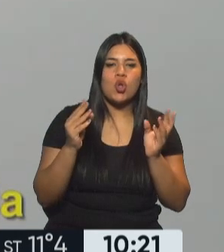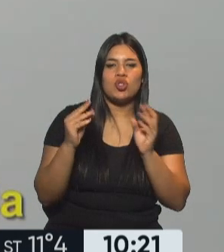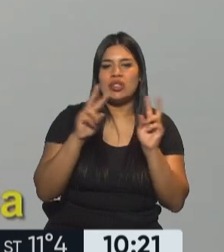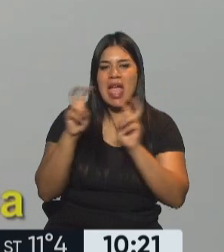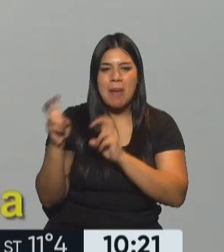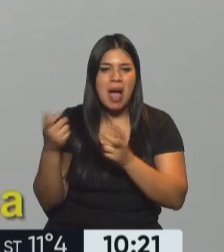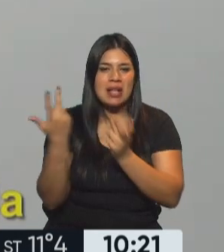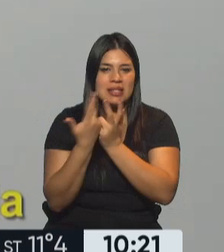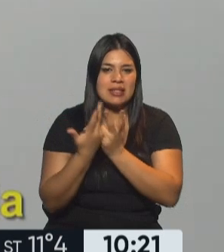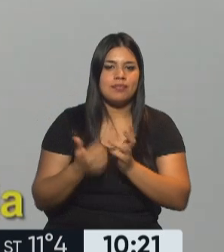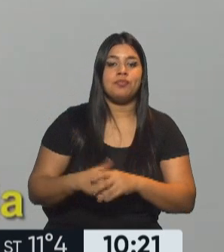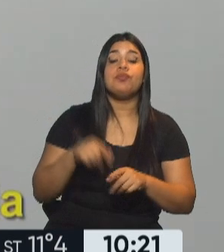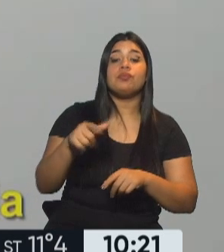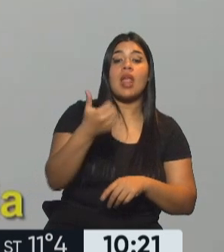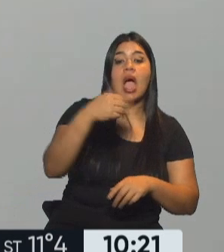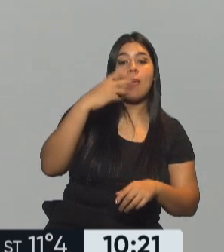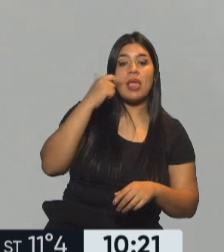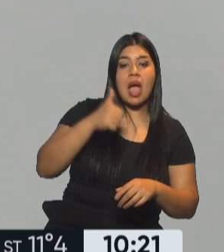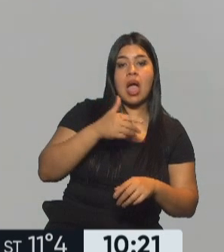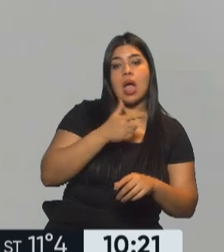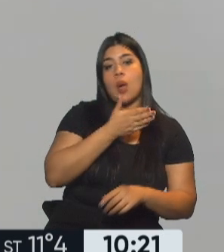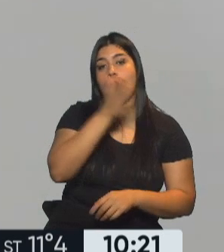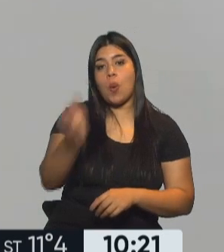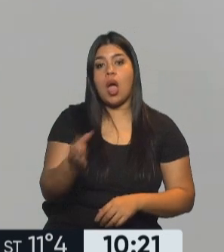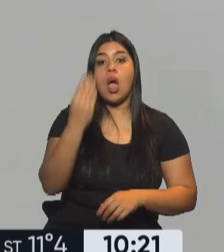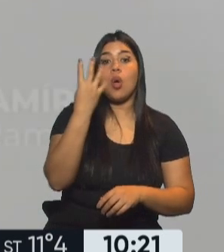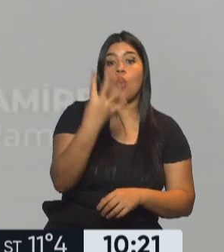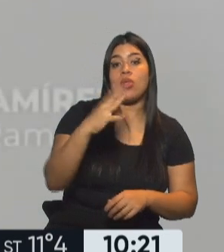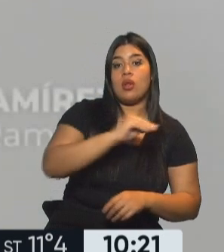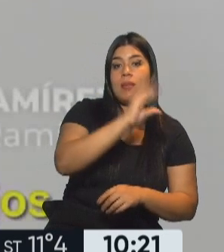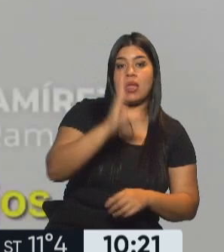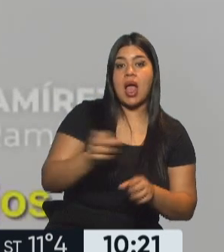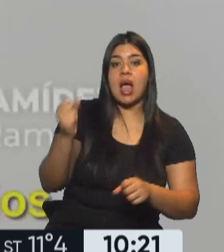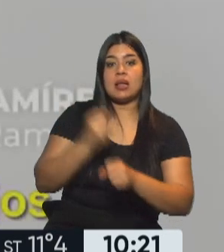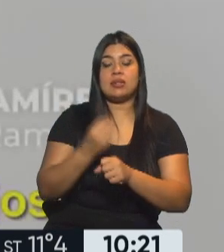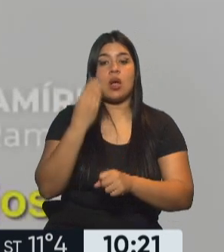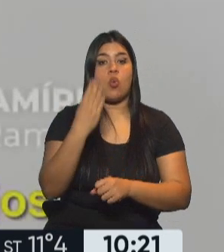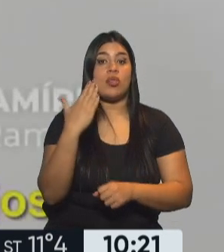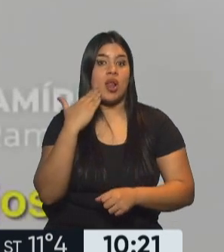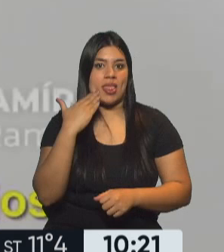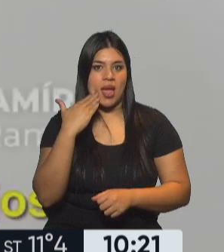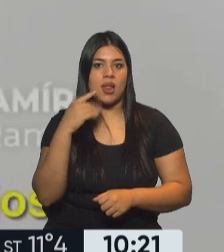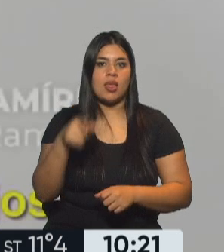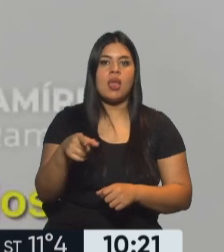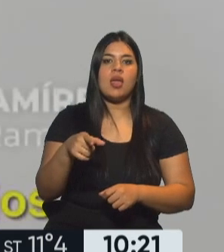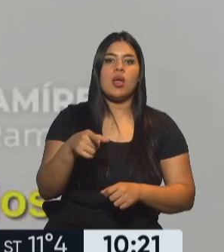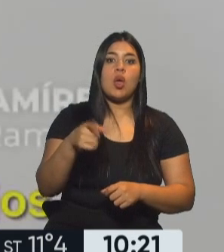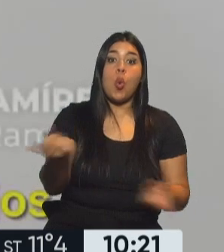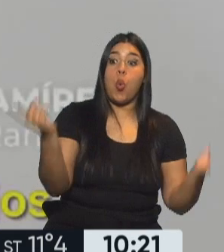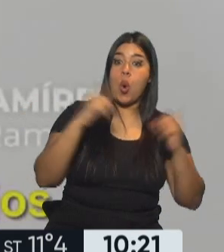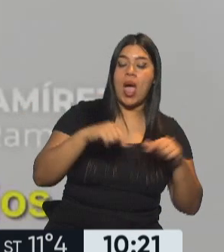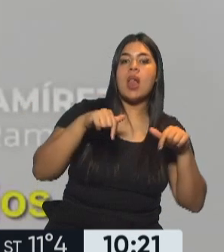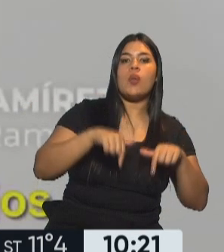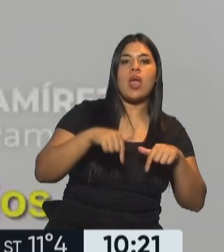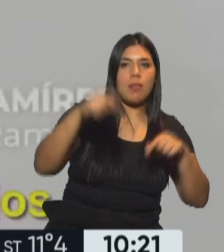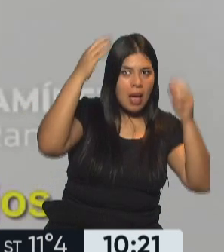para AMIA a las 4 de la mañana, volvía a las 4 de la tarde, me revisaba los cuadernos del colegio, me revisaba a ver si yo traía